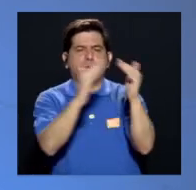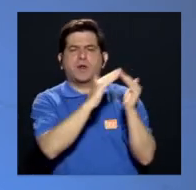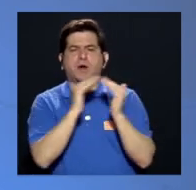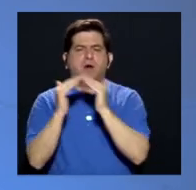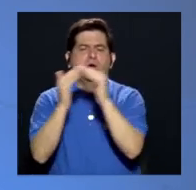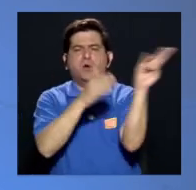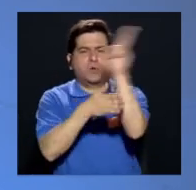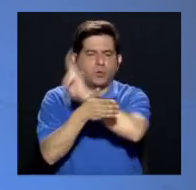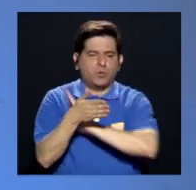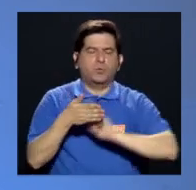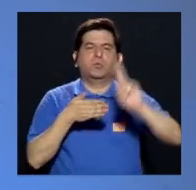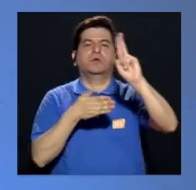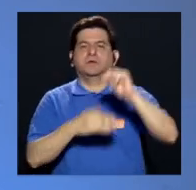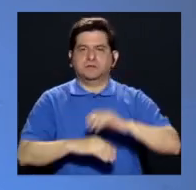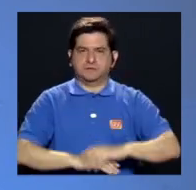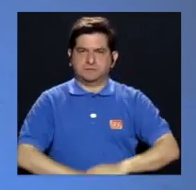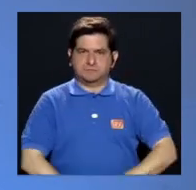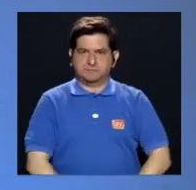comunidad universitaria.